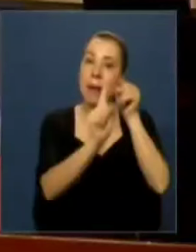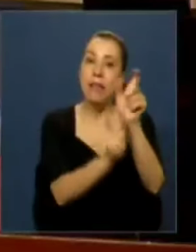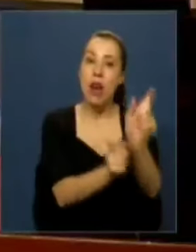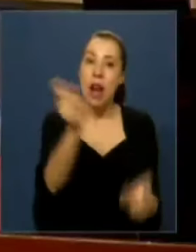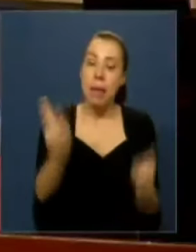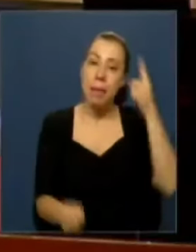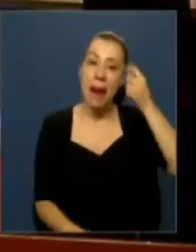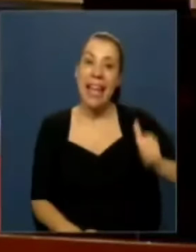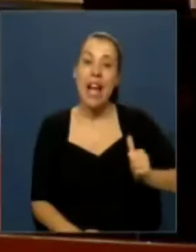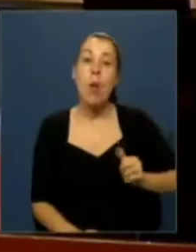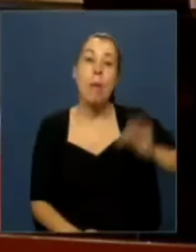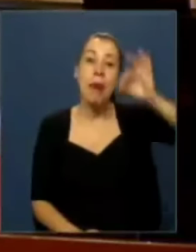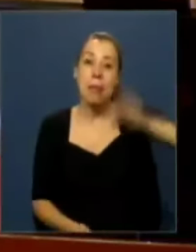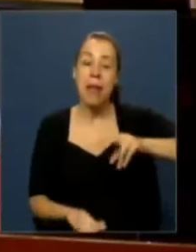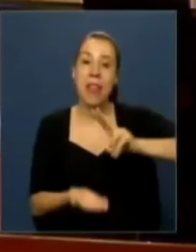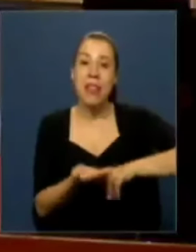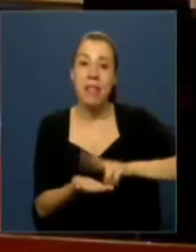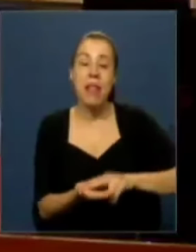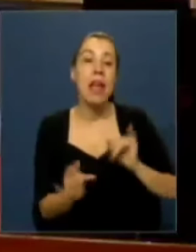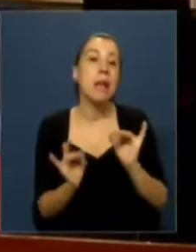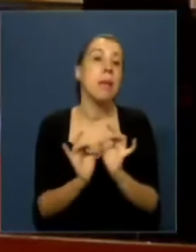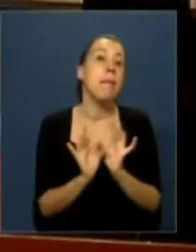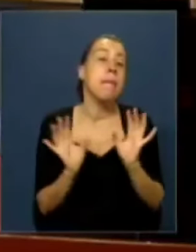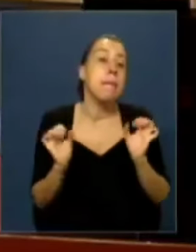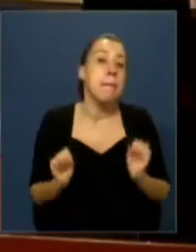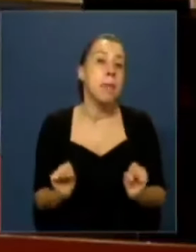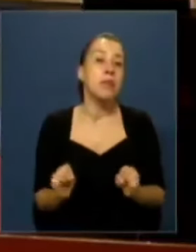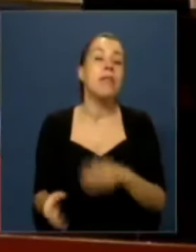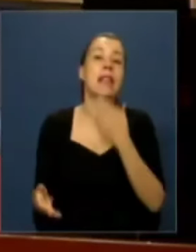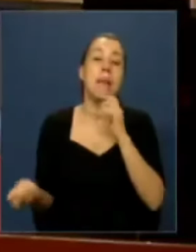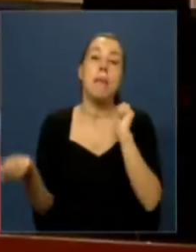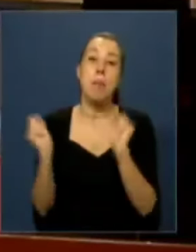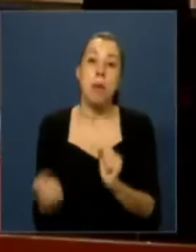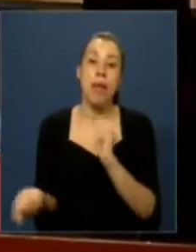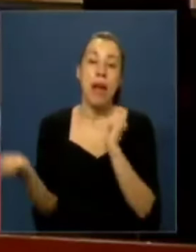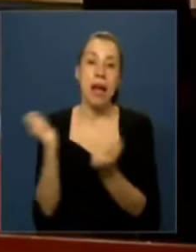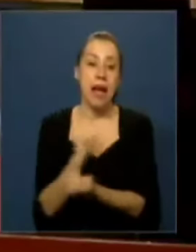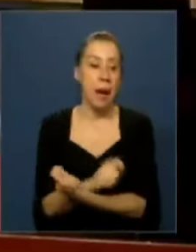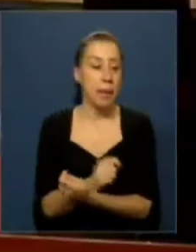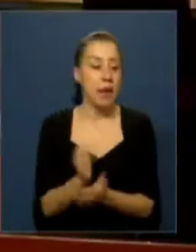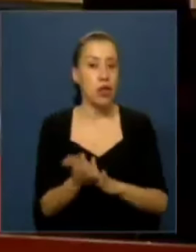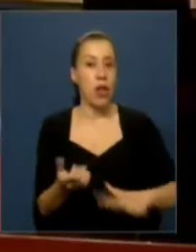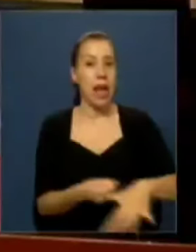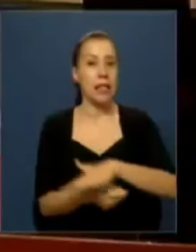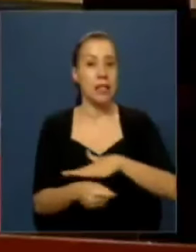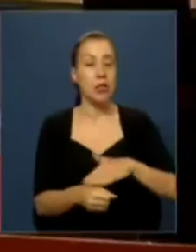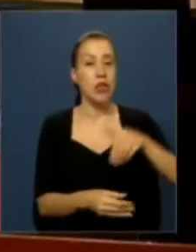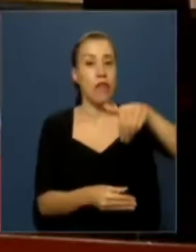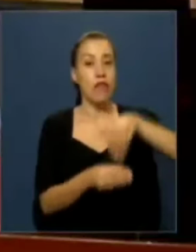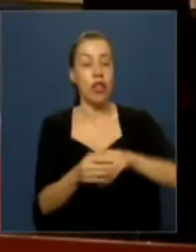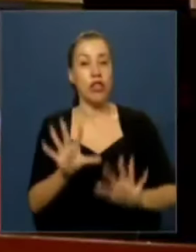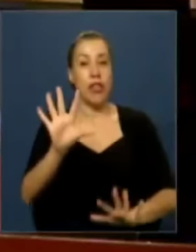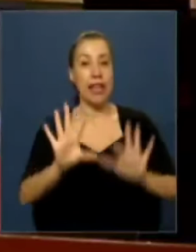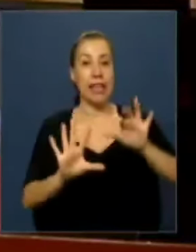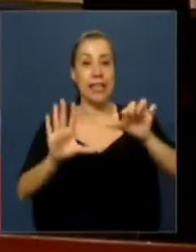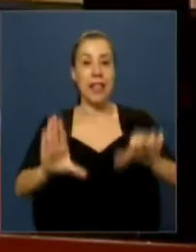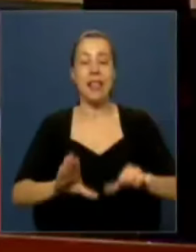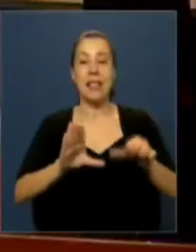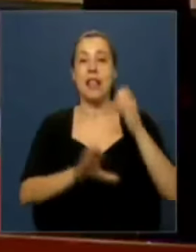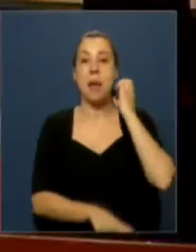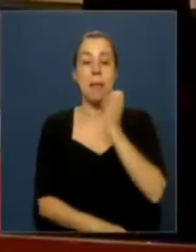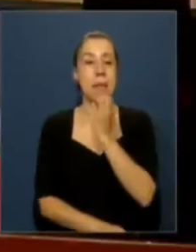que cumplan efectivamente y eventualmente modificando las condiciones de la votación del 15 y